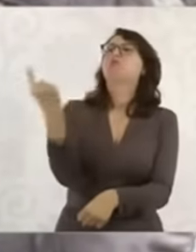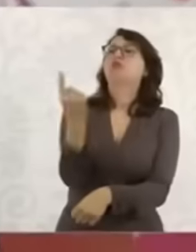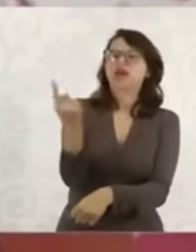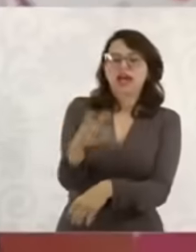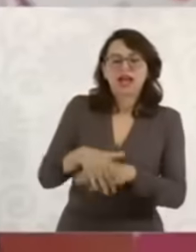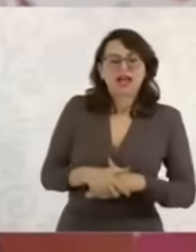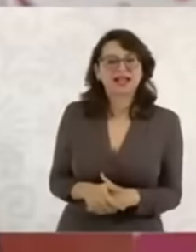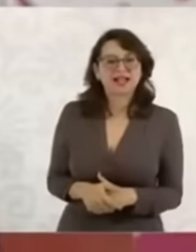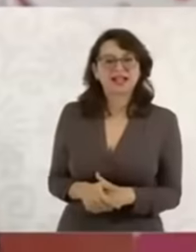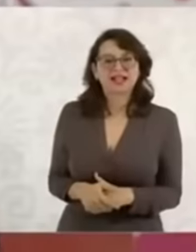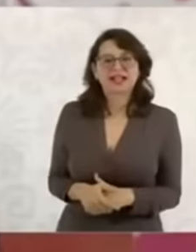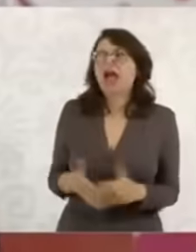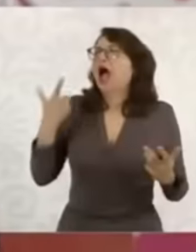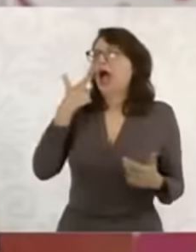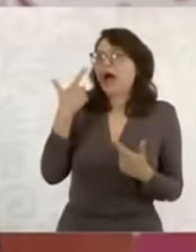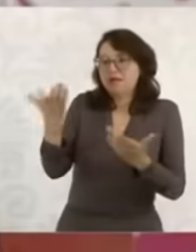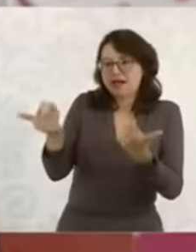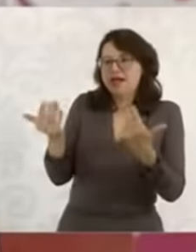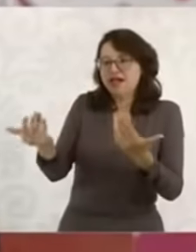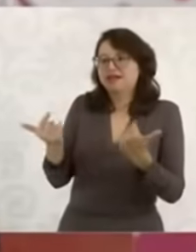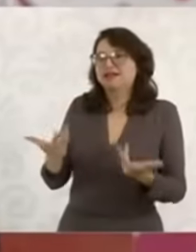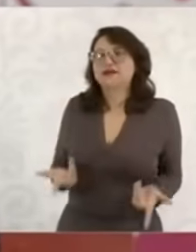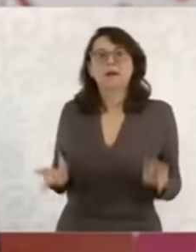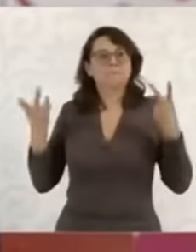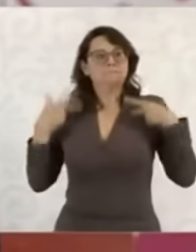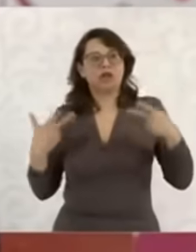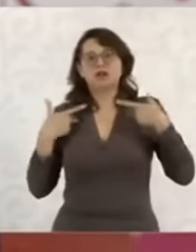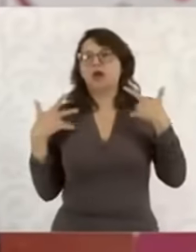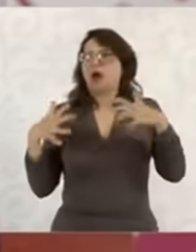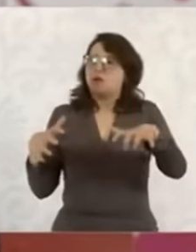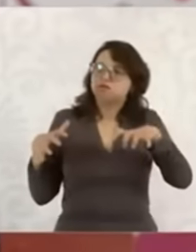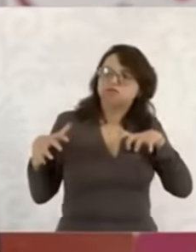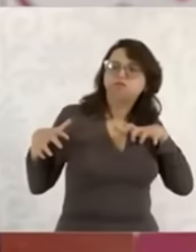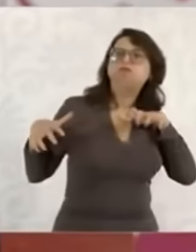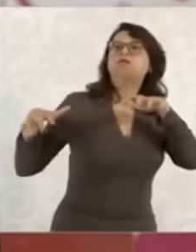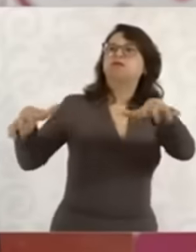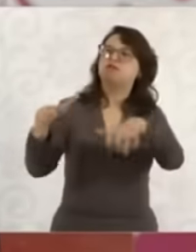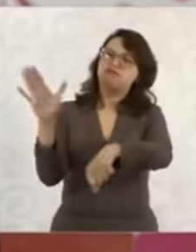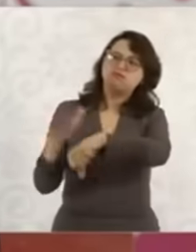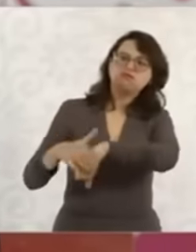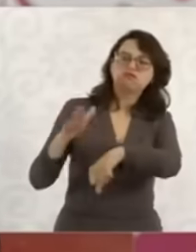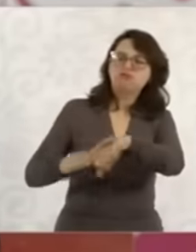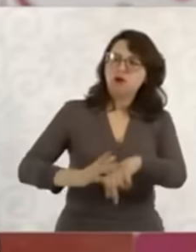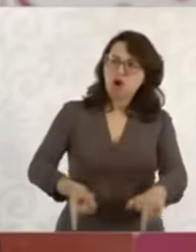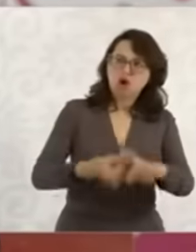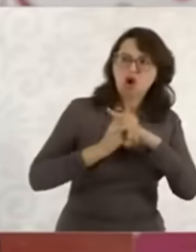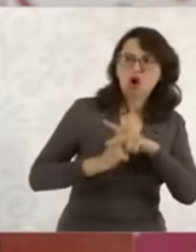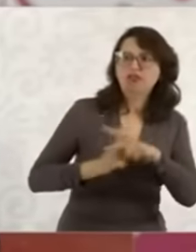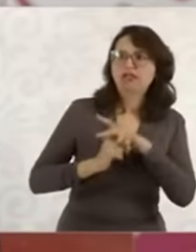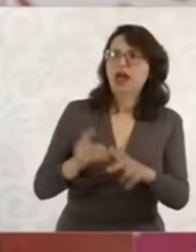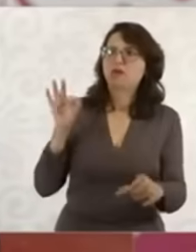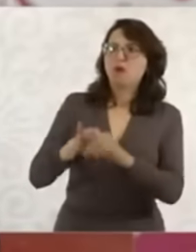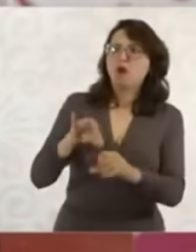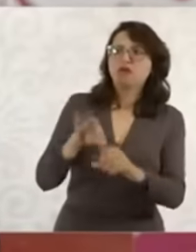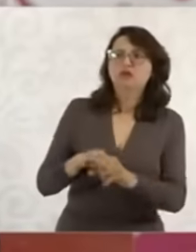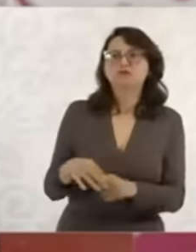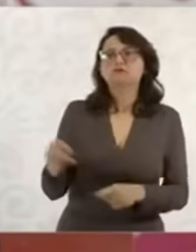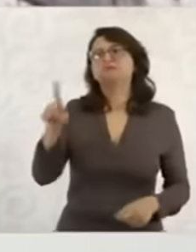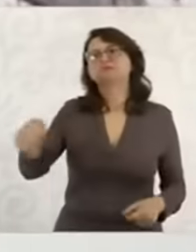Cuando la gente en las calles pedía voto por voto, casilla por casilla.